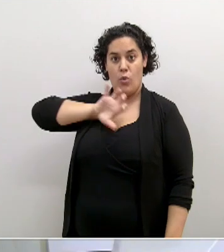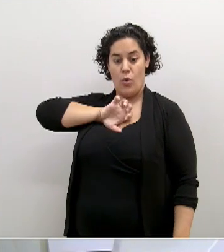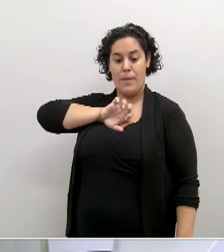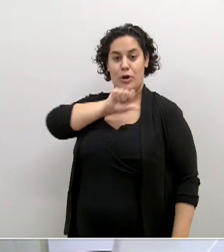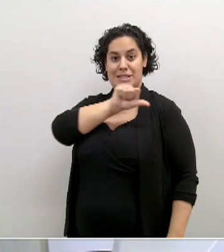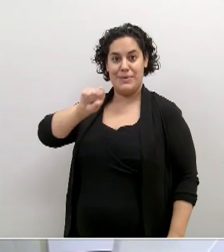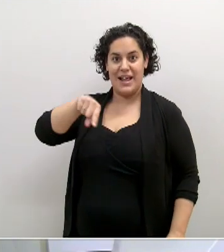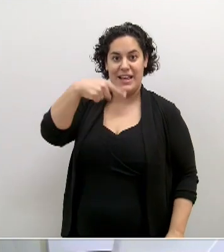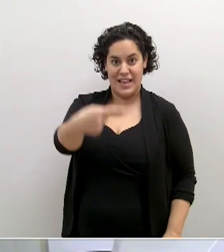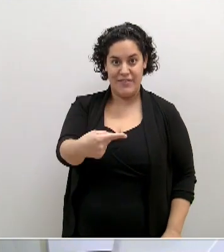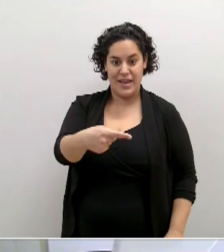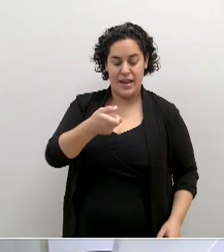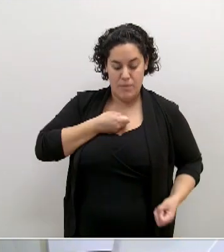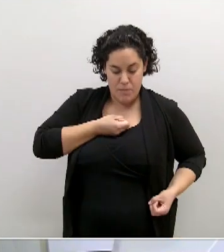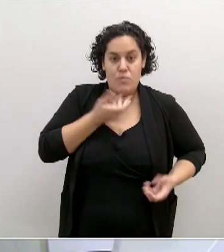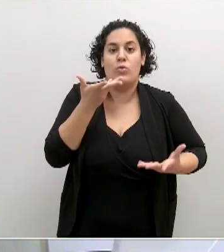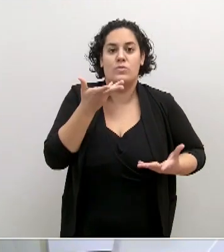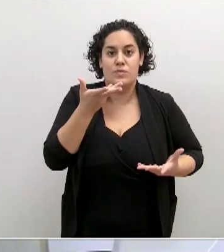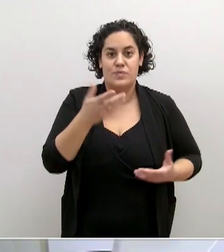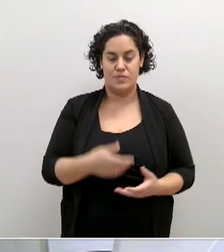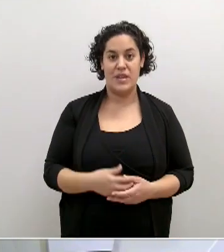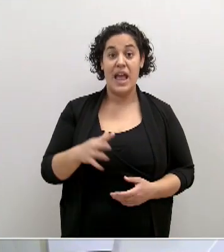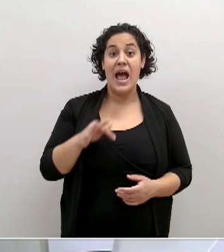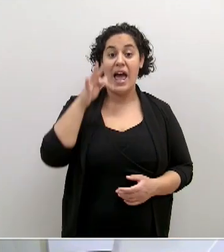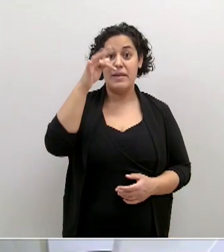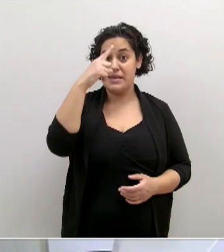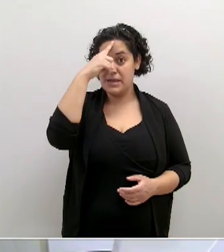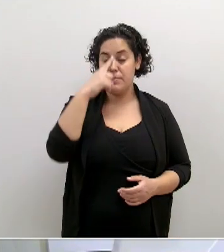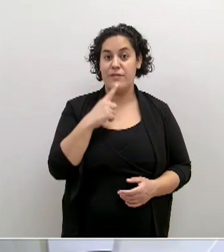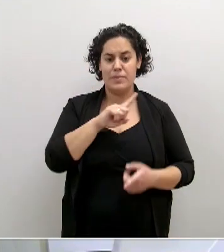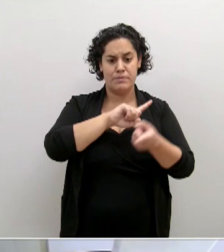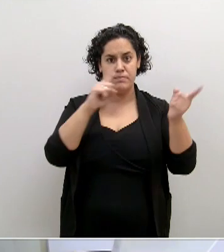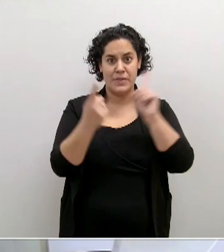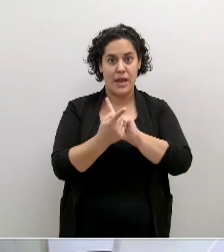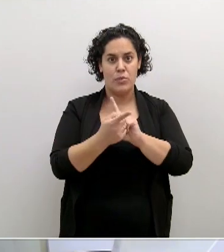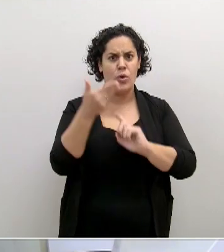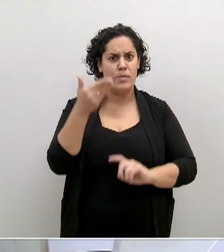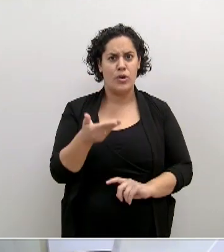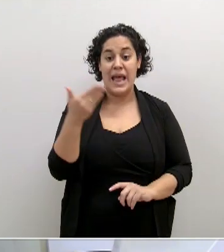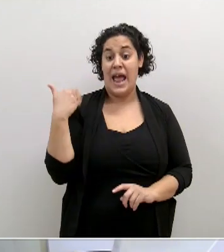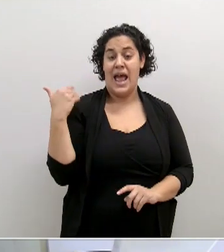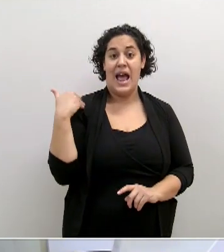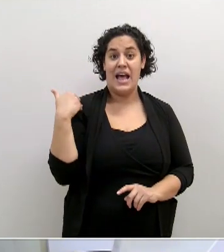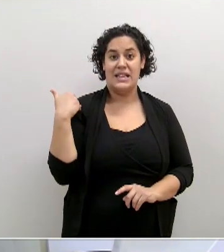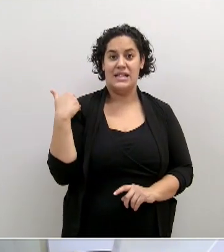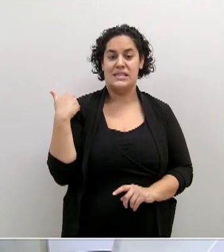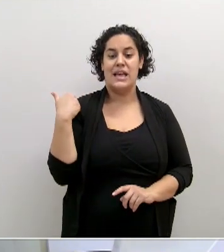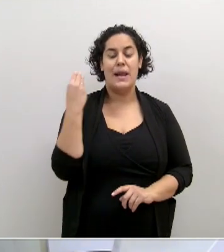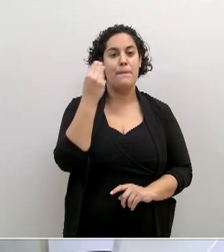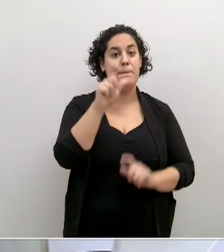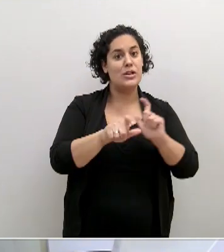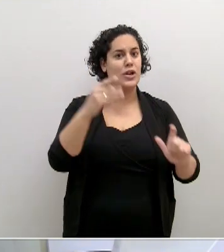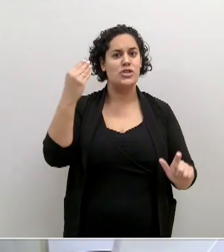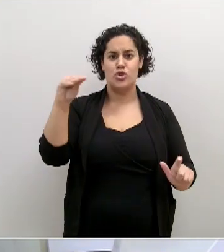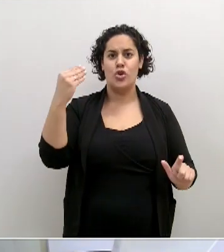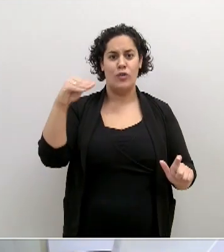después. Además, hemos tenido un cambio en el perfil muy importante, de forma que antes eran personas jóvenes que tardaban muy poco en salir de alta del hospital, ahora son